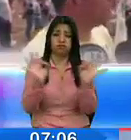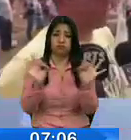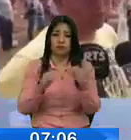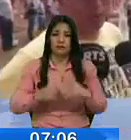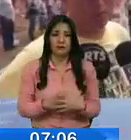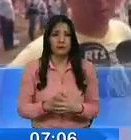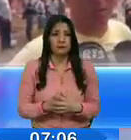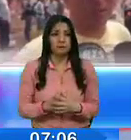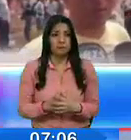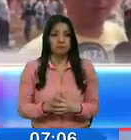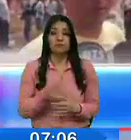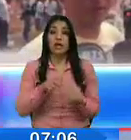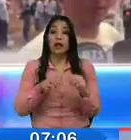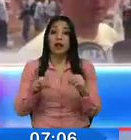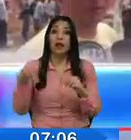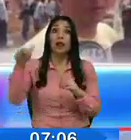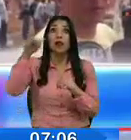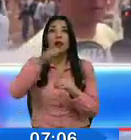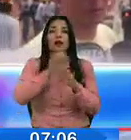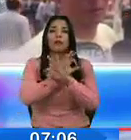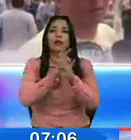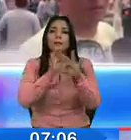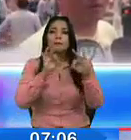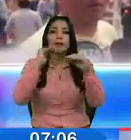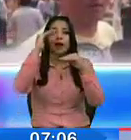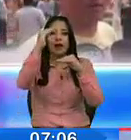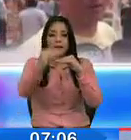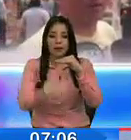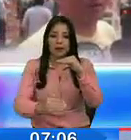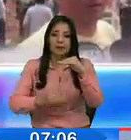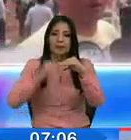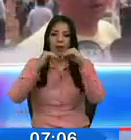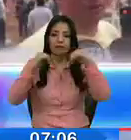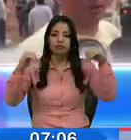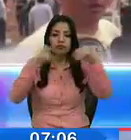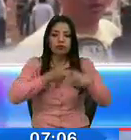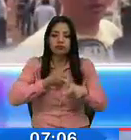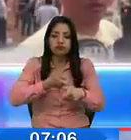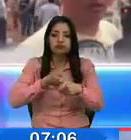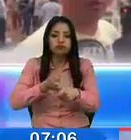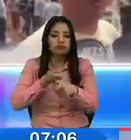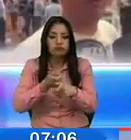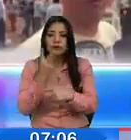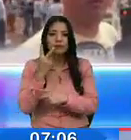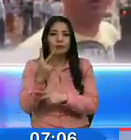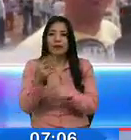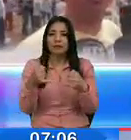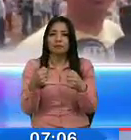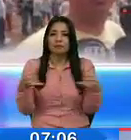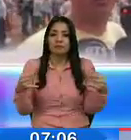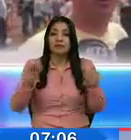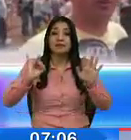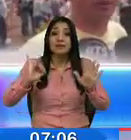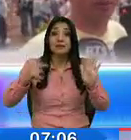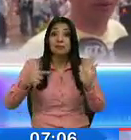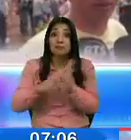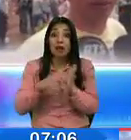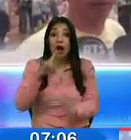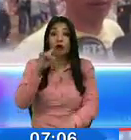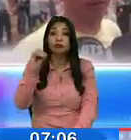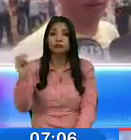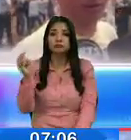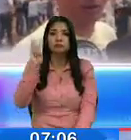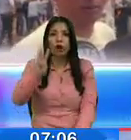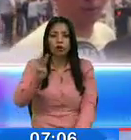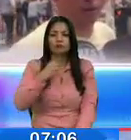lavar el mixer en la parte de arriba, en la canastilla, y no se percató de la alta tensión, 7.800 voltios que pasaban por la parte de